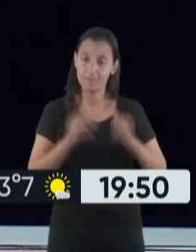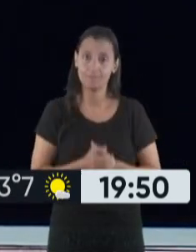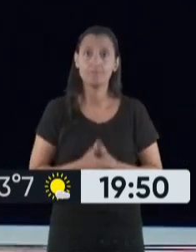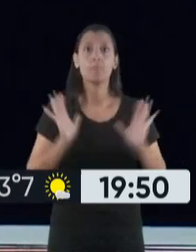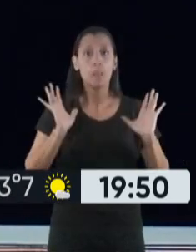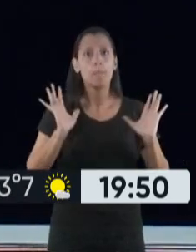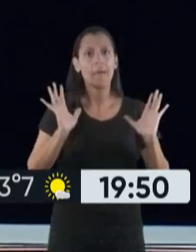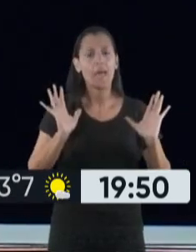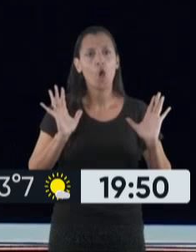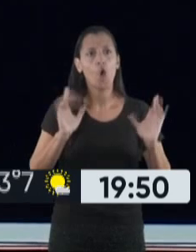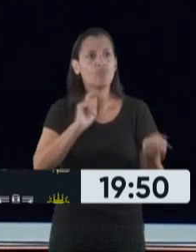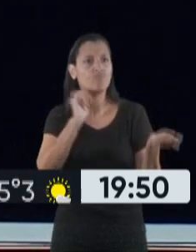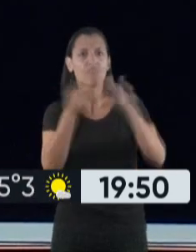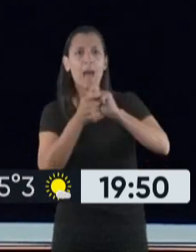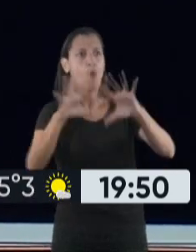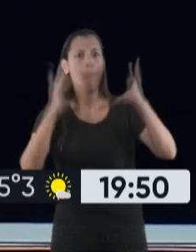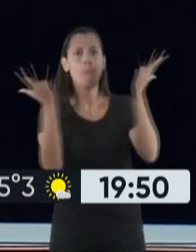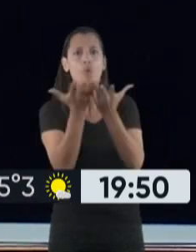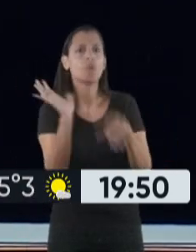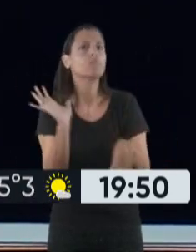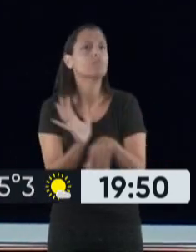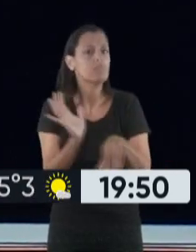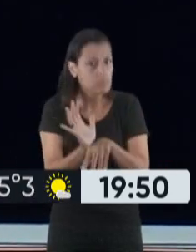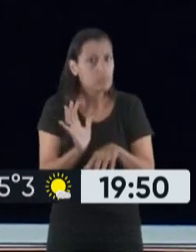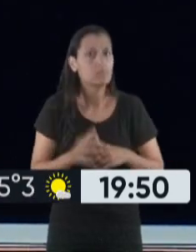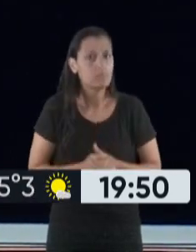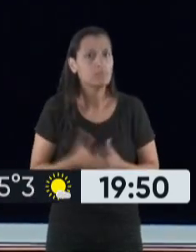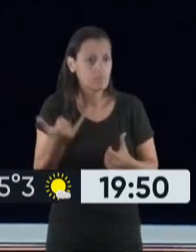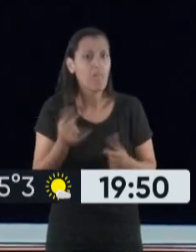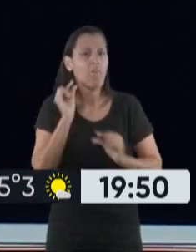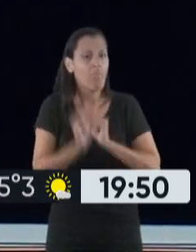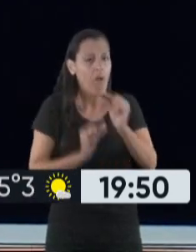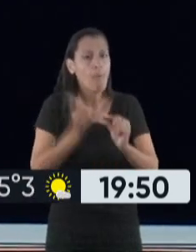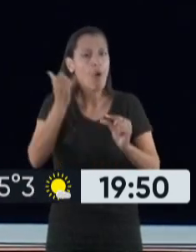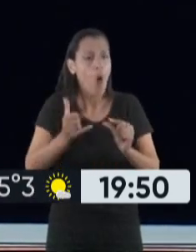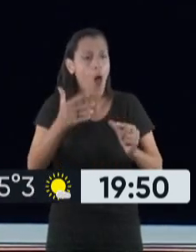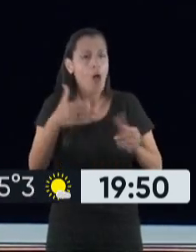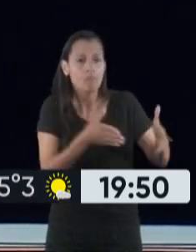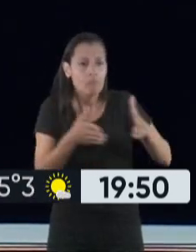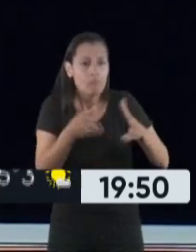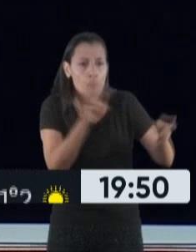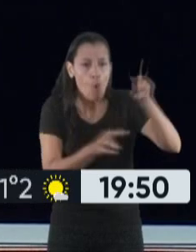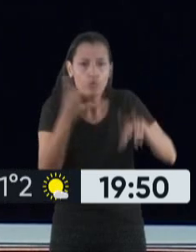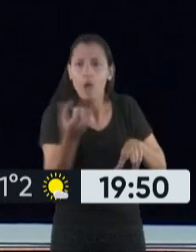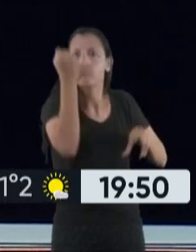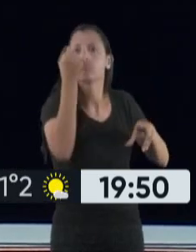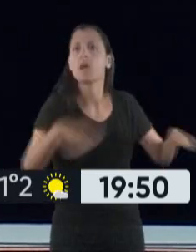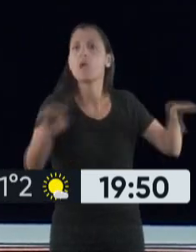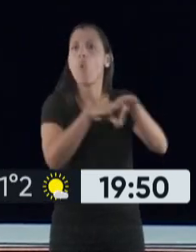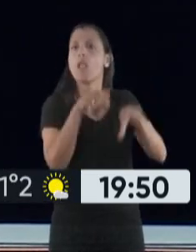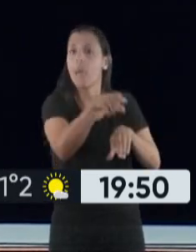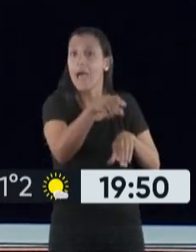Pero para bien ha cambiado que el mundo se va encaminando hacia un proceso de igualdad